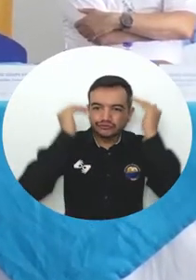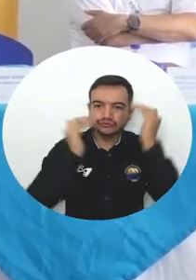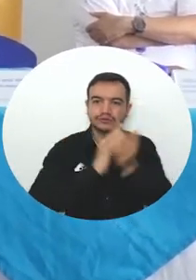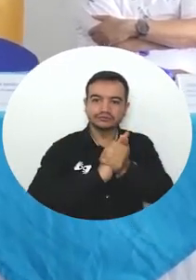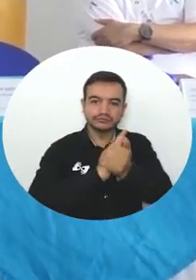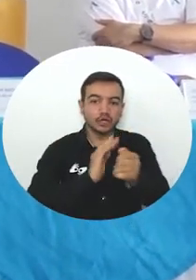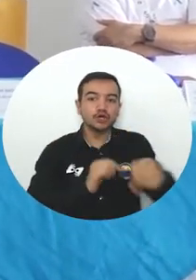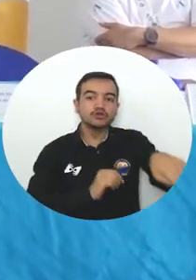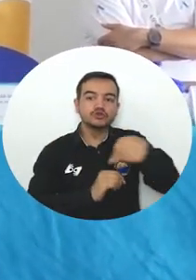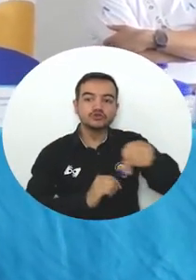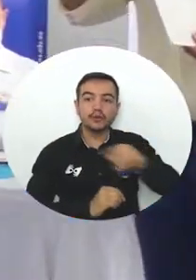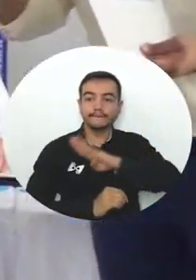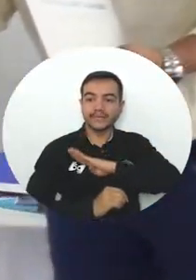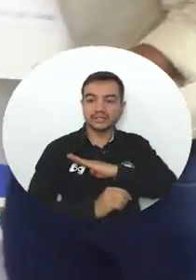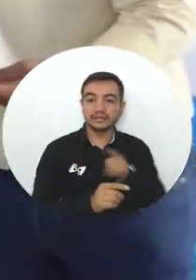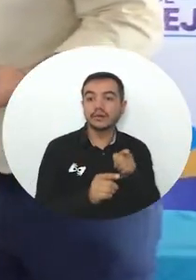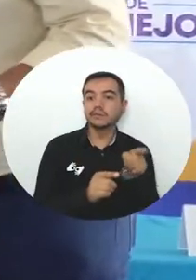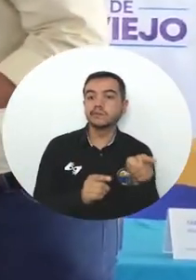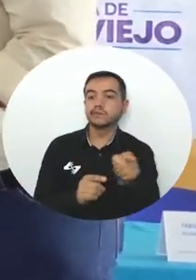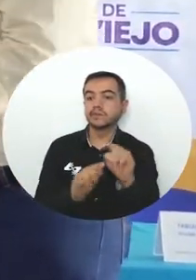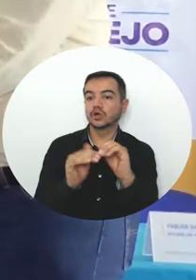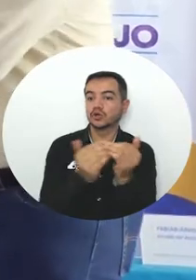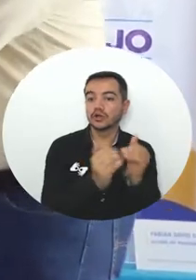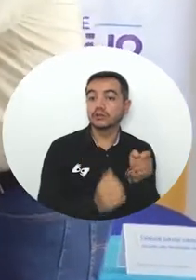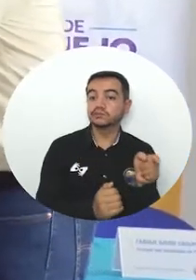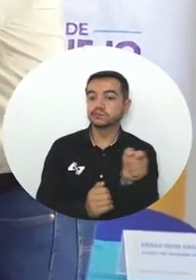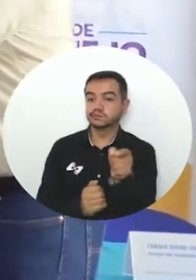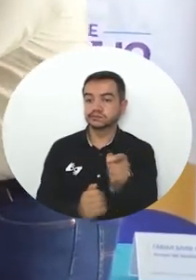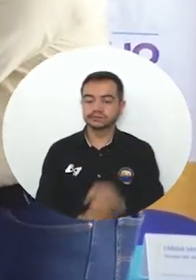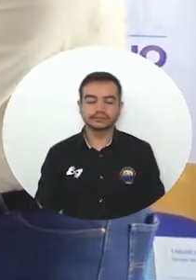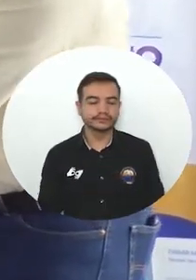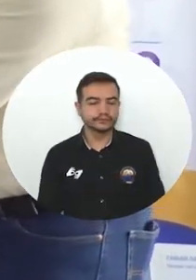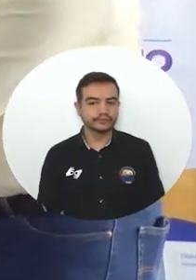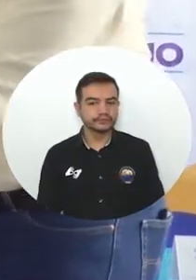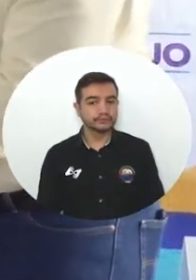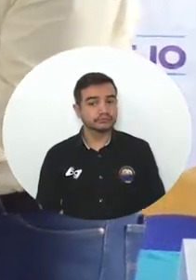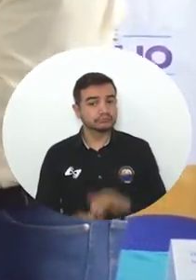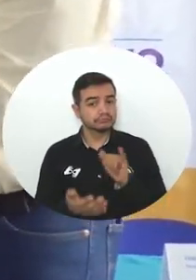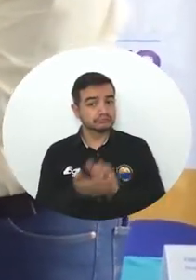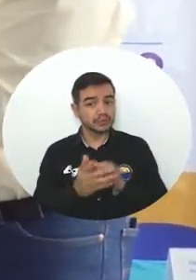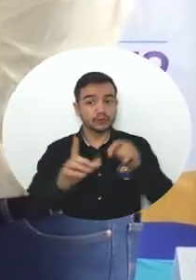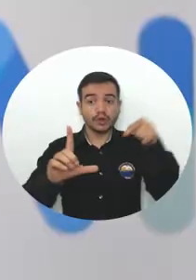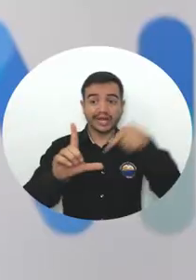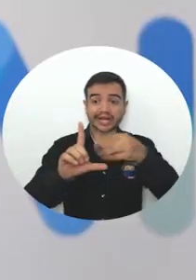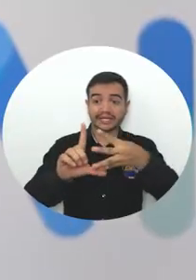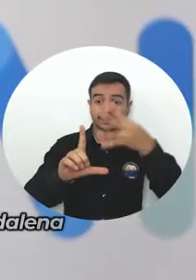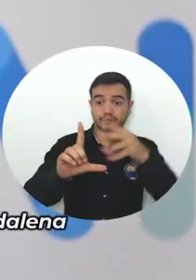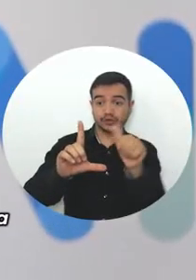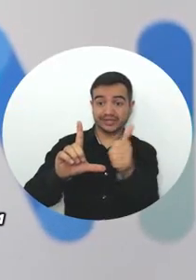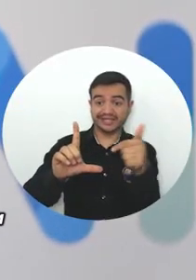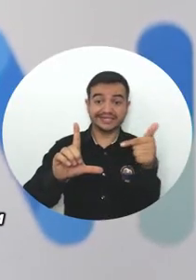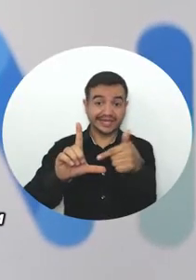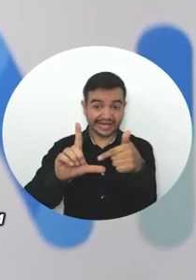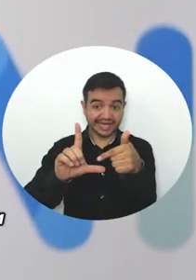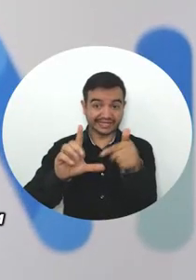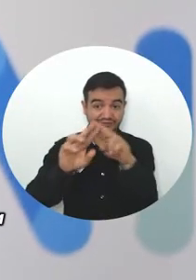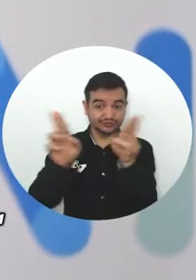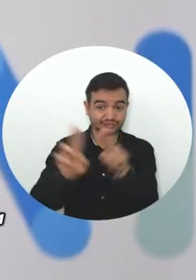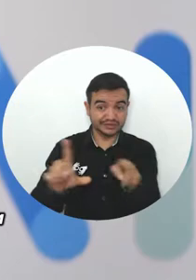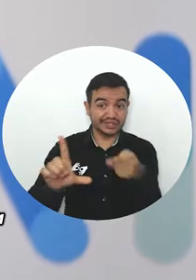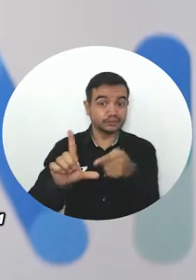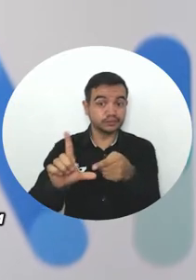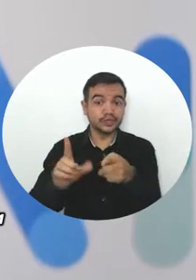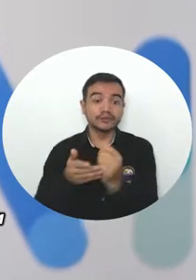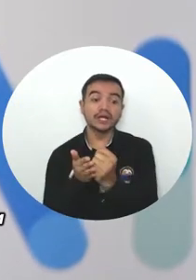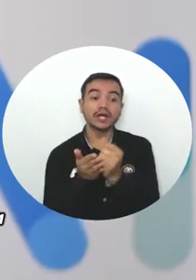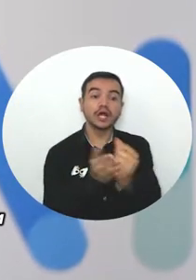de los estudiantes de bachillerato de varias instituciones educativas. A través del ecosistema digital Bloque 10, el programa de atención